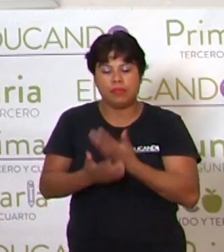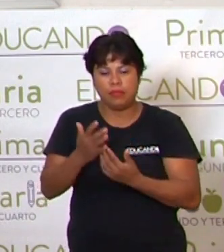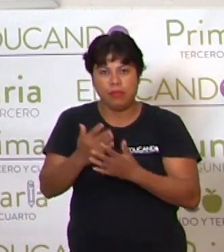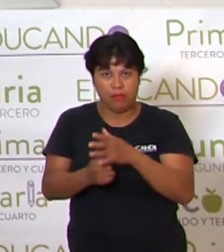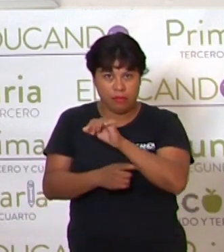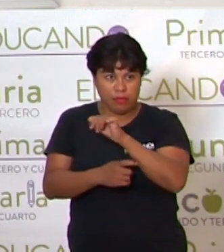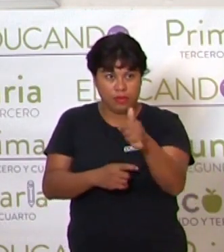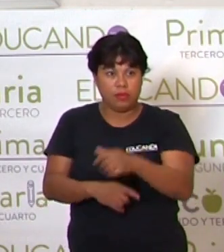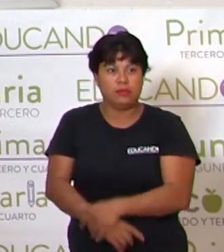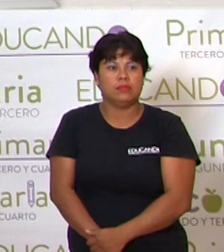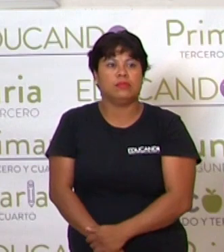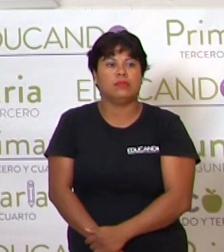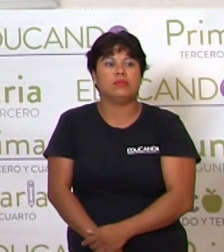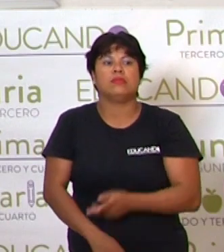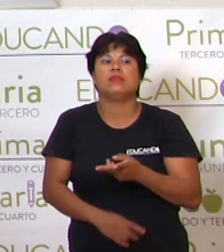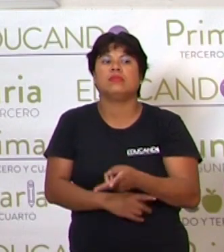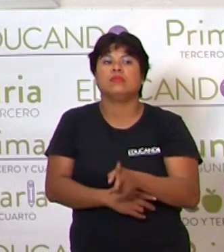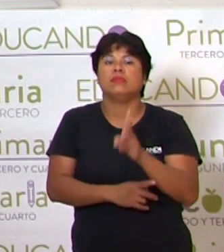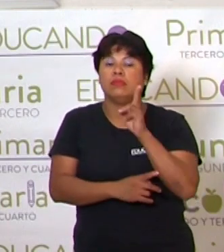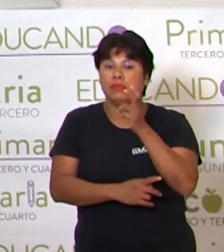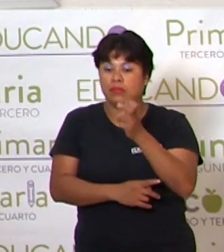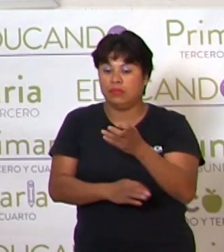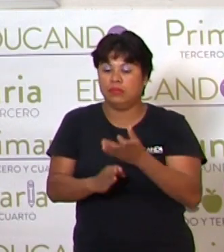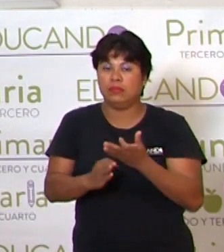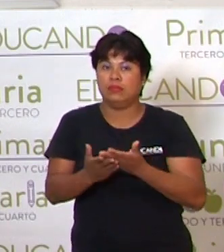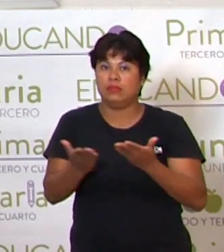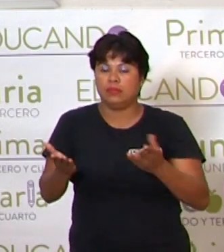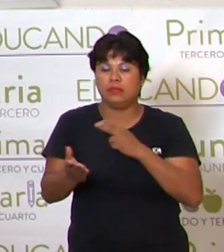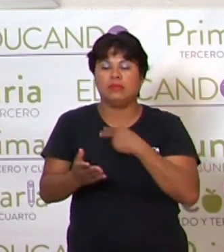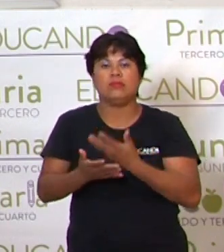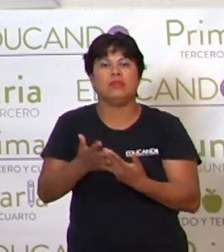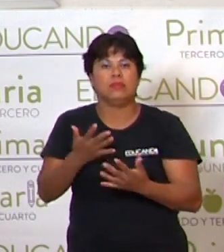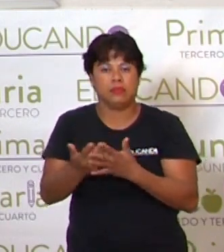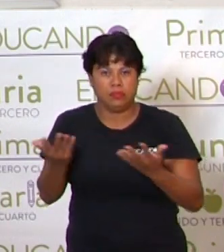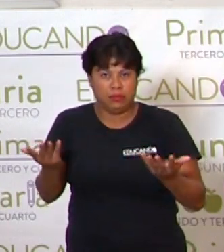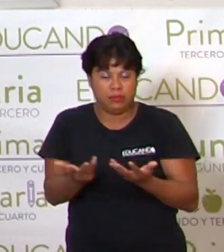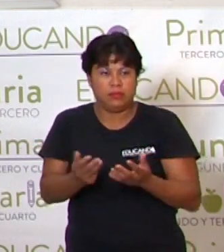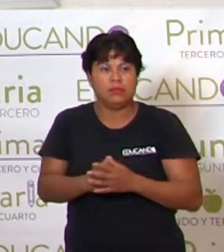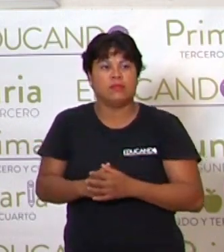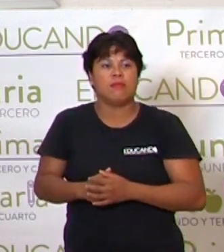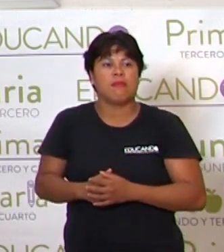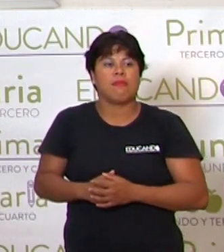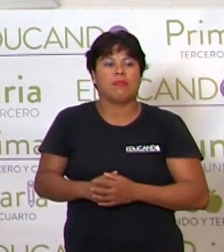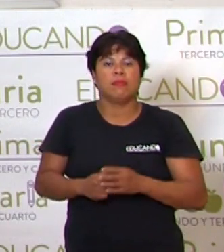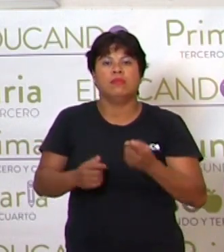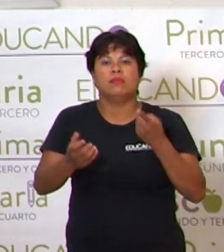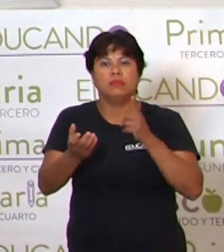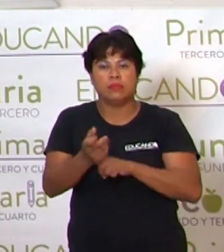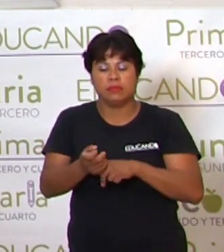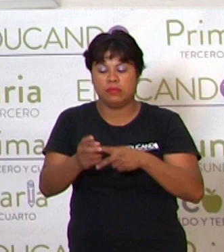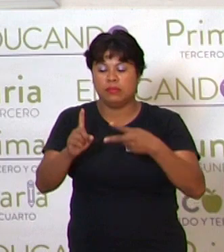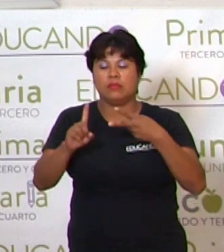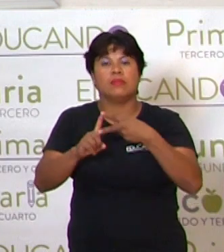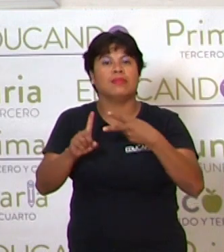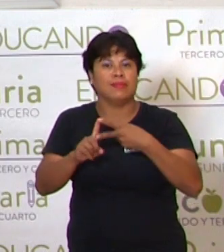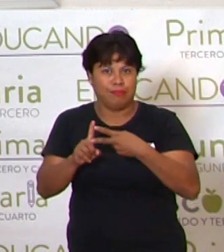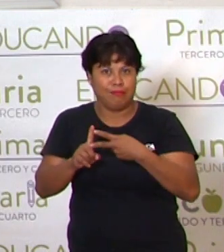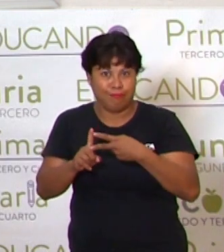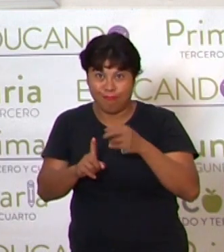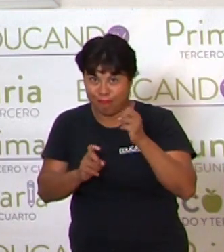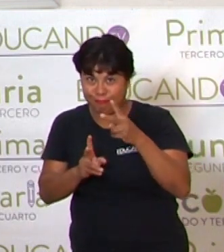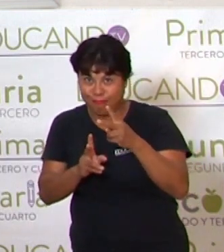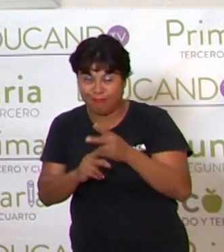otro. Pero en esta ocasión vamos a trazarlo dentro de un triángulo. ¿Qué te parece?